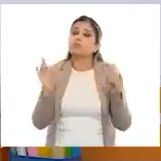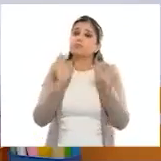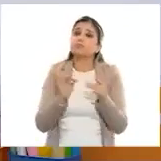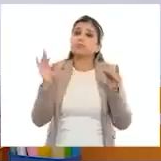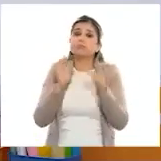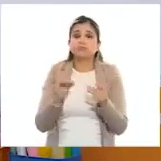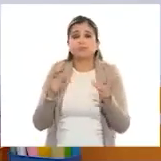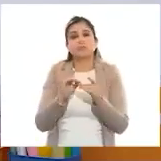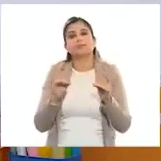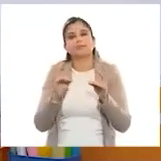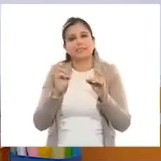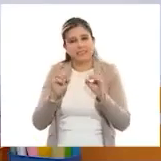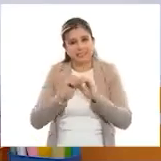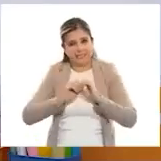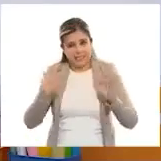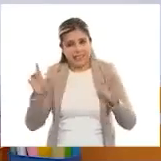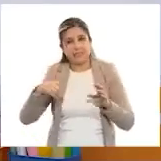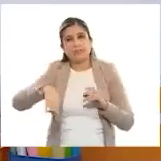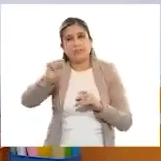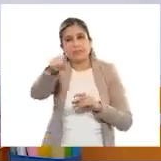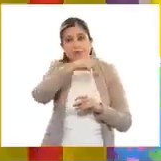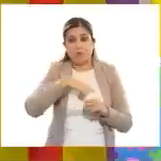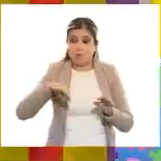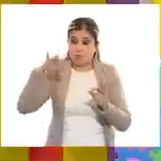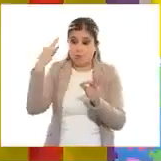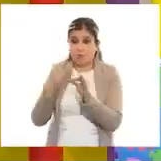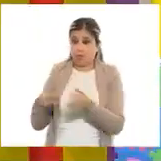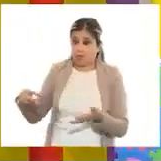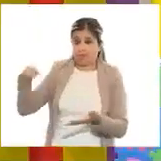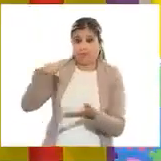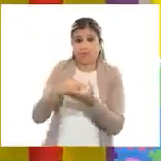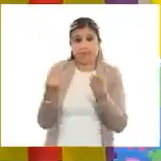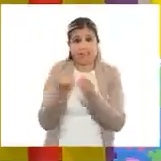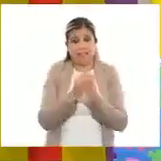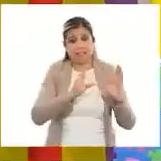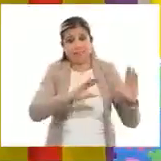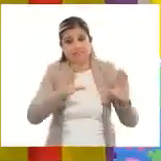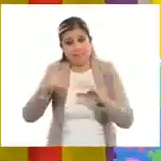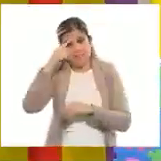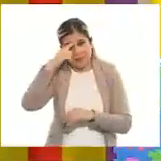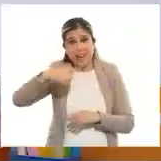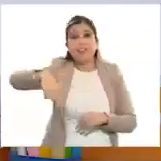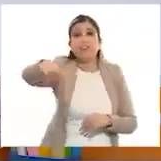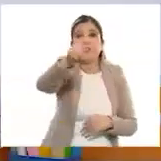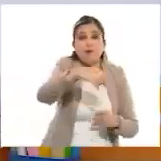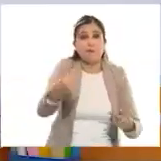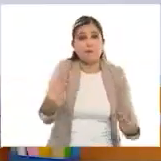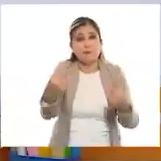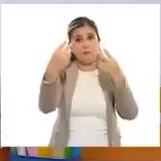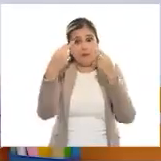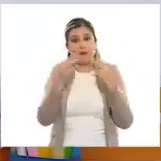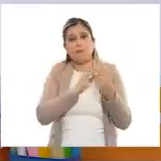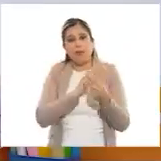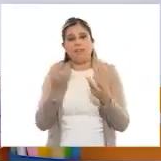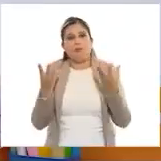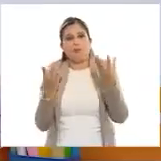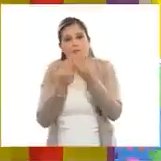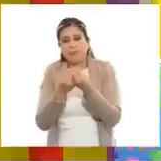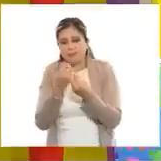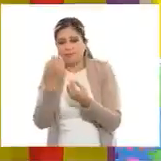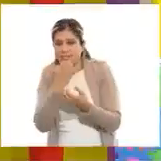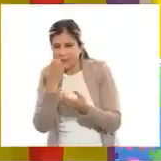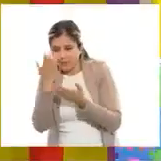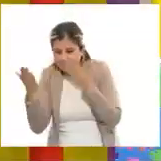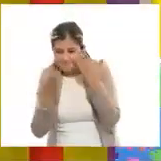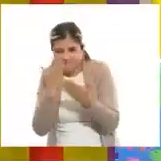decir. Por lo tanto, así como nosotras estamos puntuales aquí en la clase para que ustedes nos puedan ver y podamos repasar juntos. Uh-huh. Uh-huh, tienes